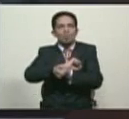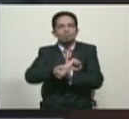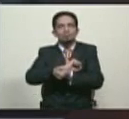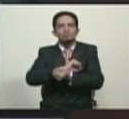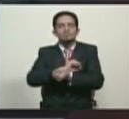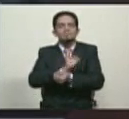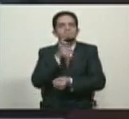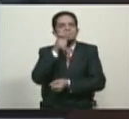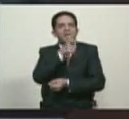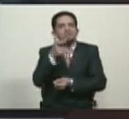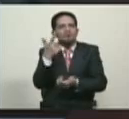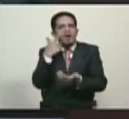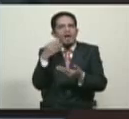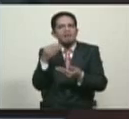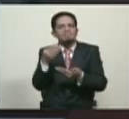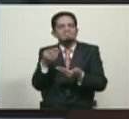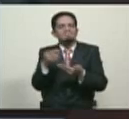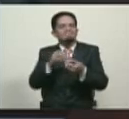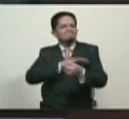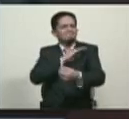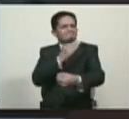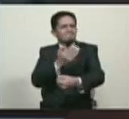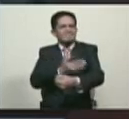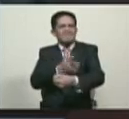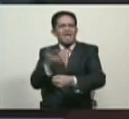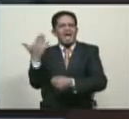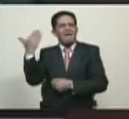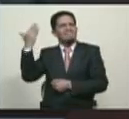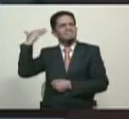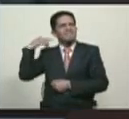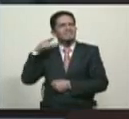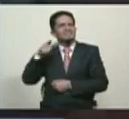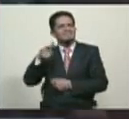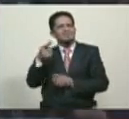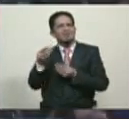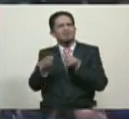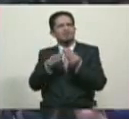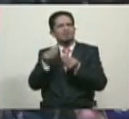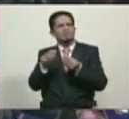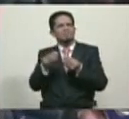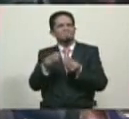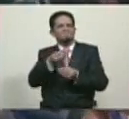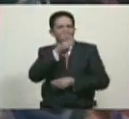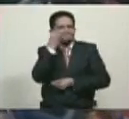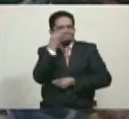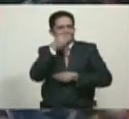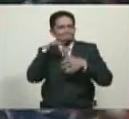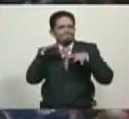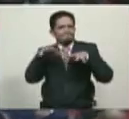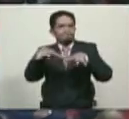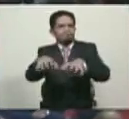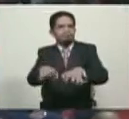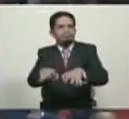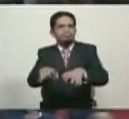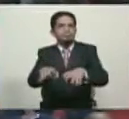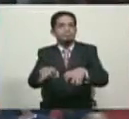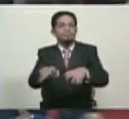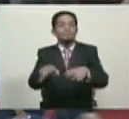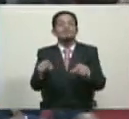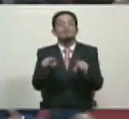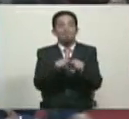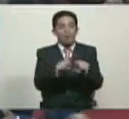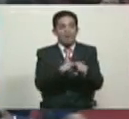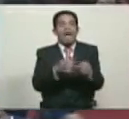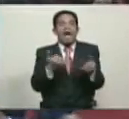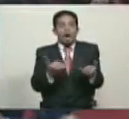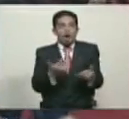inhumanas de los grandes poderes de aquellos tiempos, que precisamente son los mismos que hoy también intentan someter a